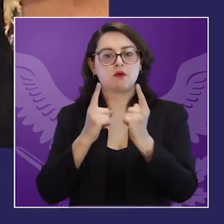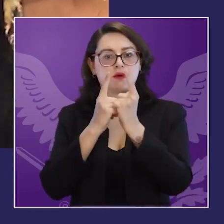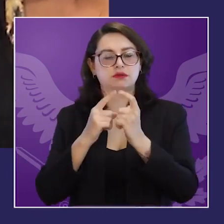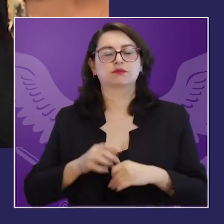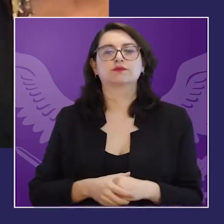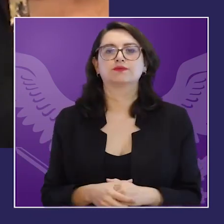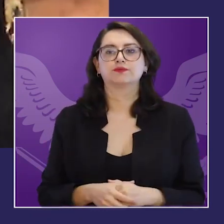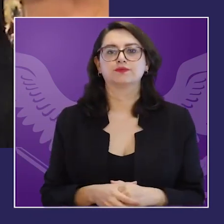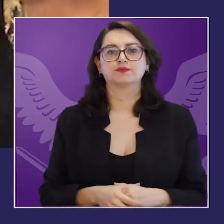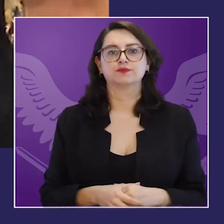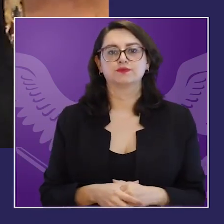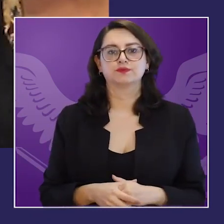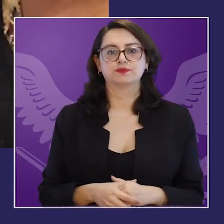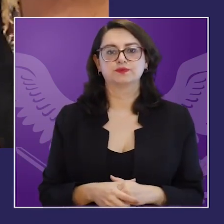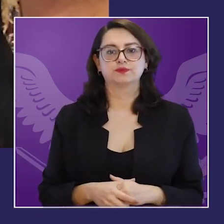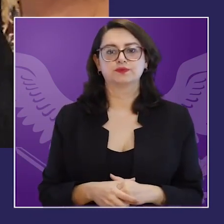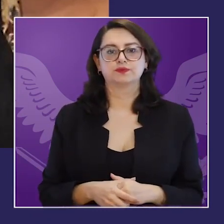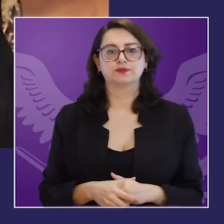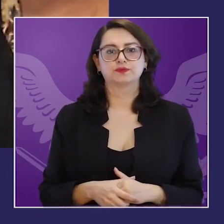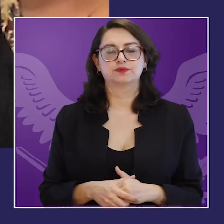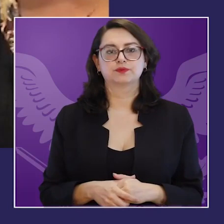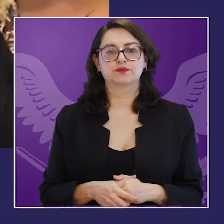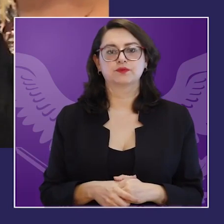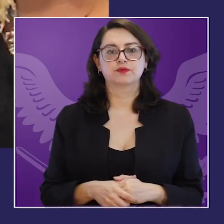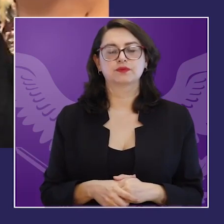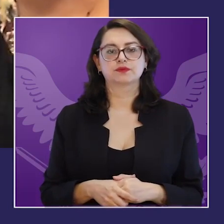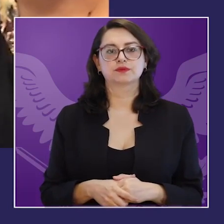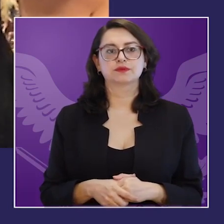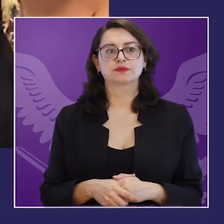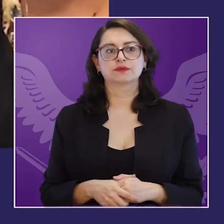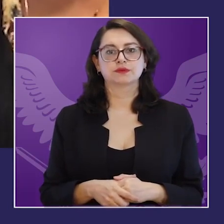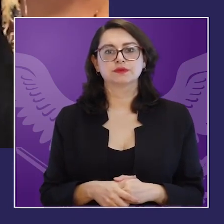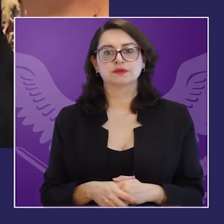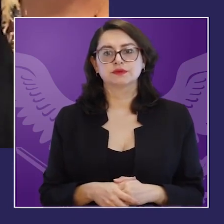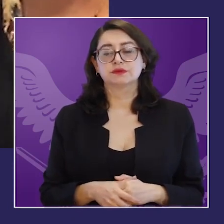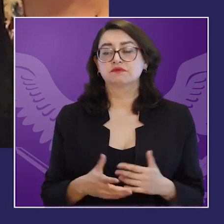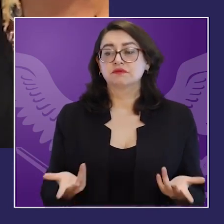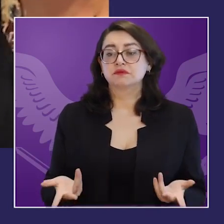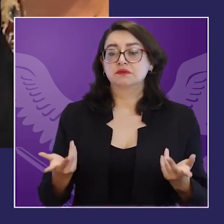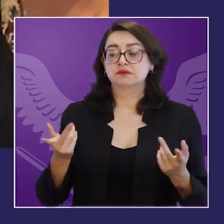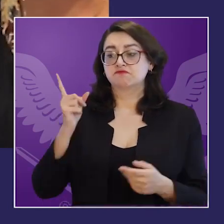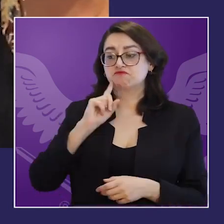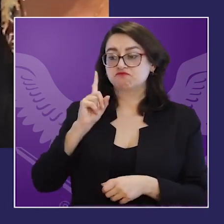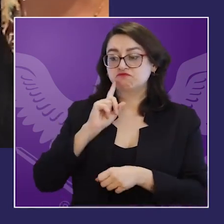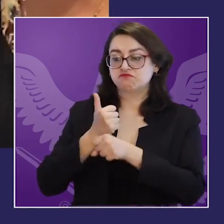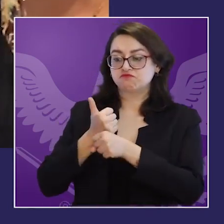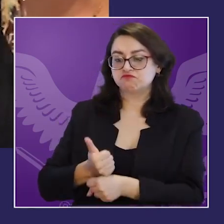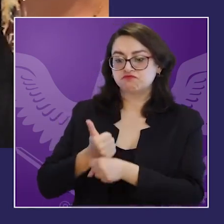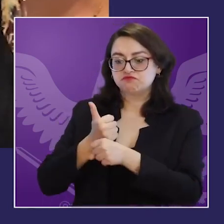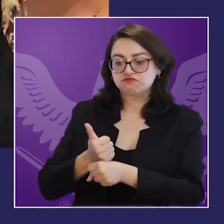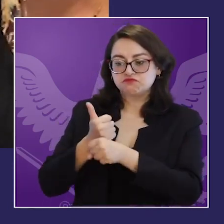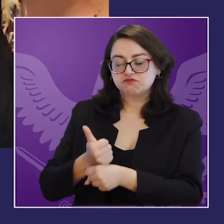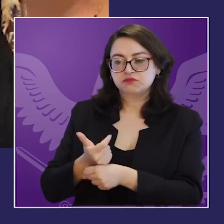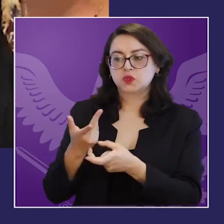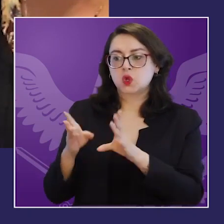no solo qué pasa con la víctima, si es una sobreviviente, pues tenemos allí un poco de lo que